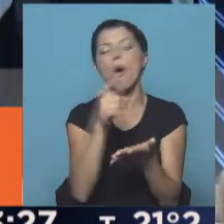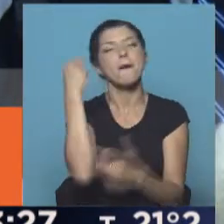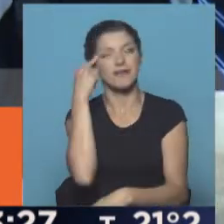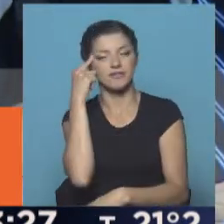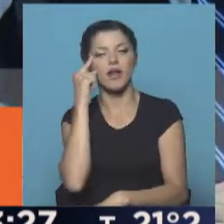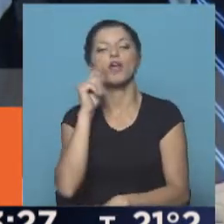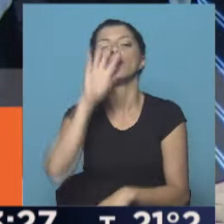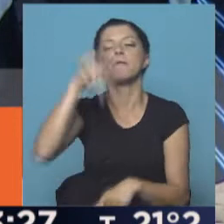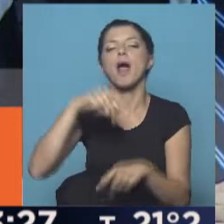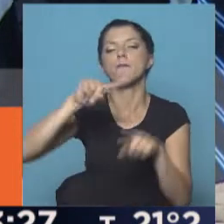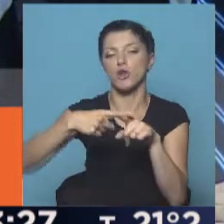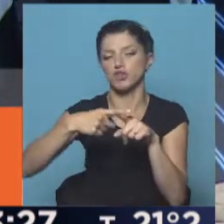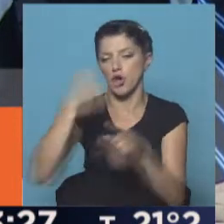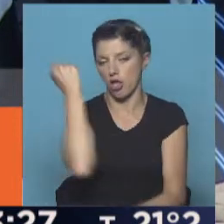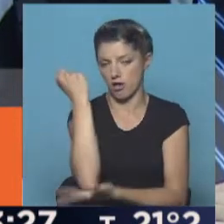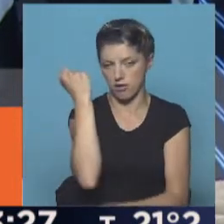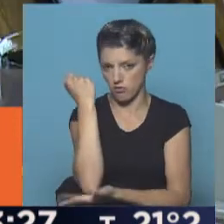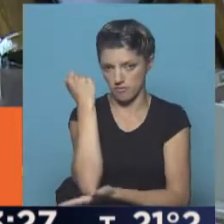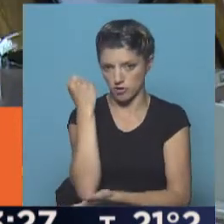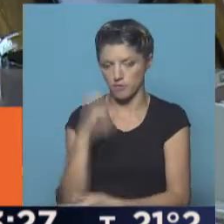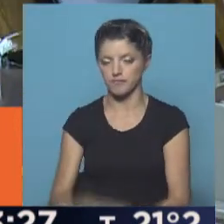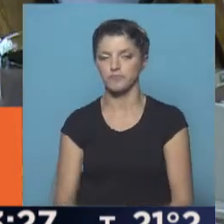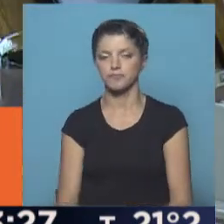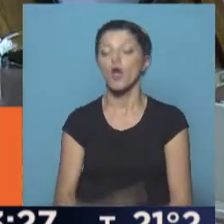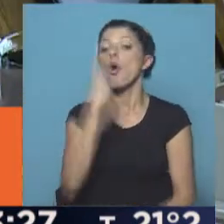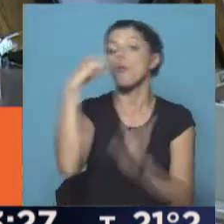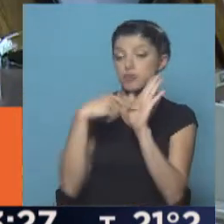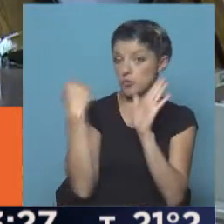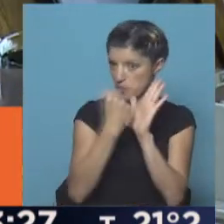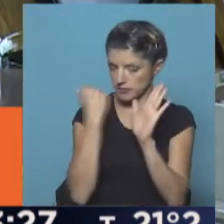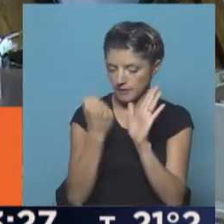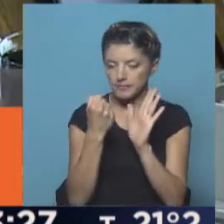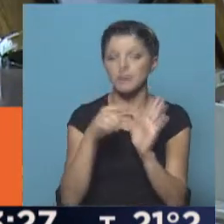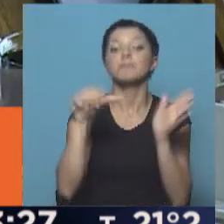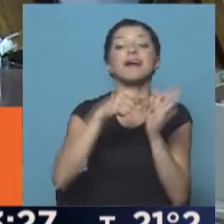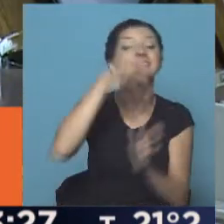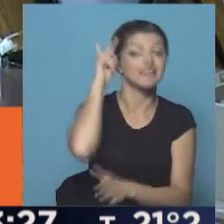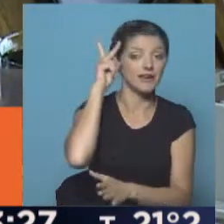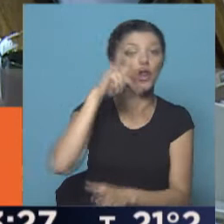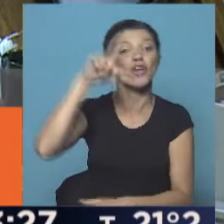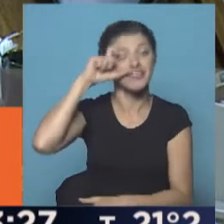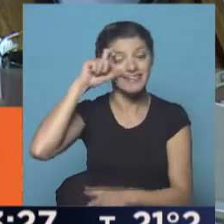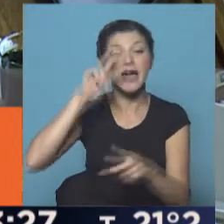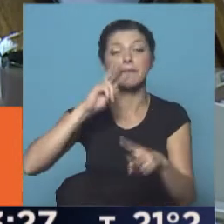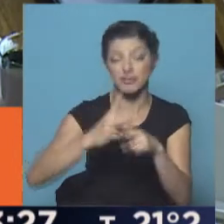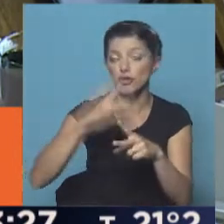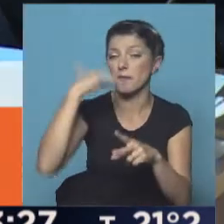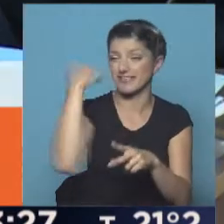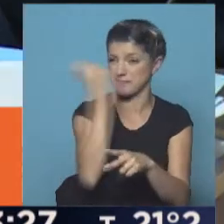político económico. El dato fuerte es que en Chile los 10 principales apellidos, las 10 principales